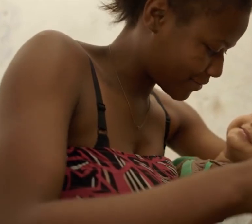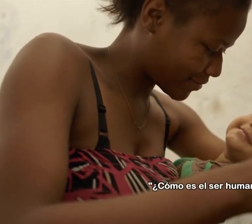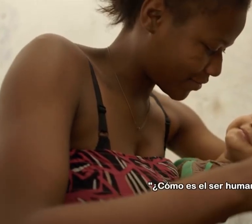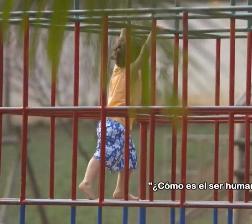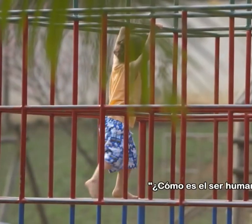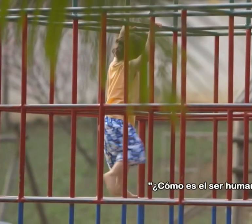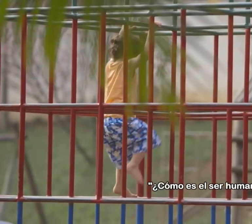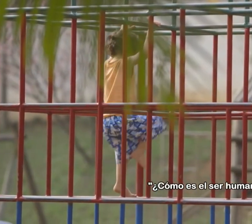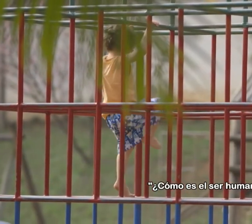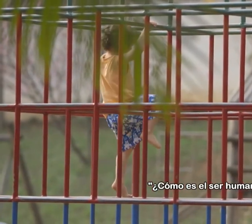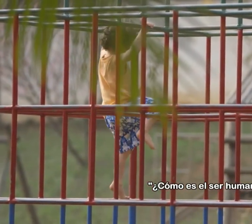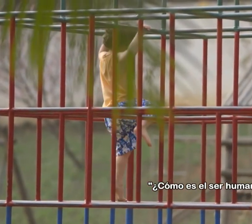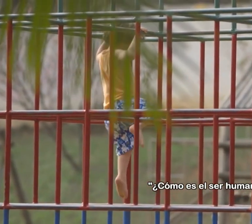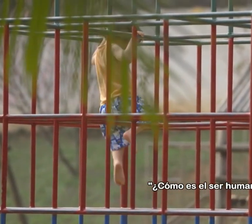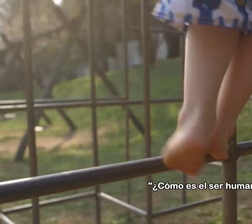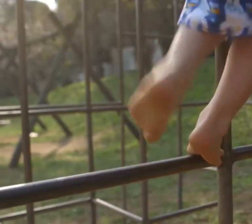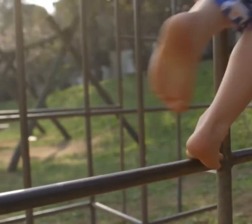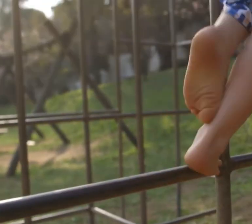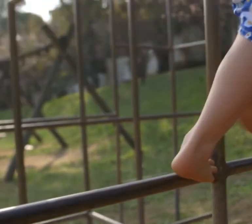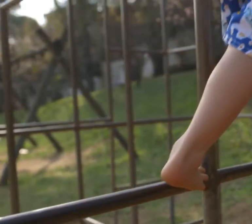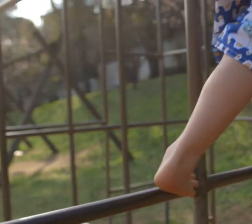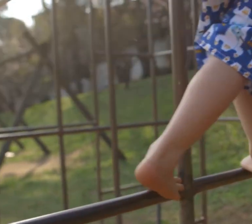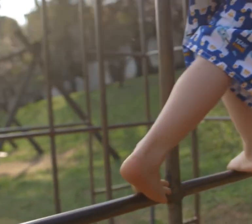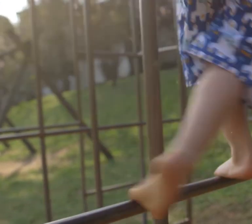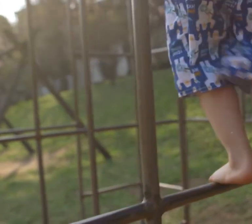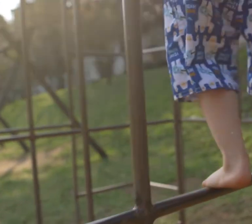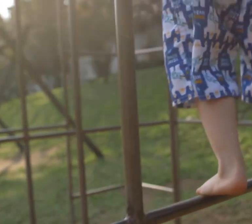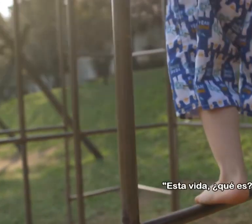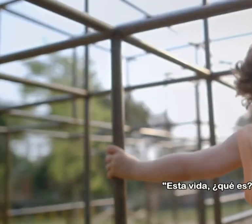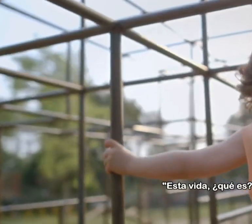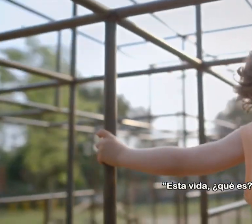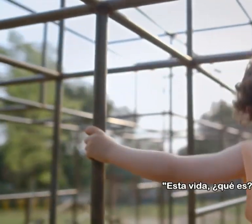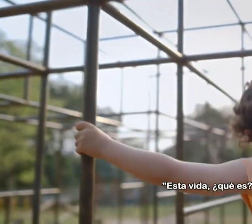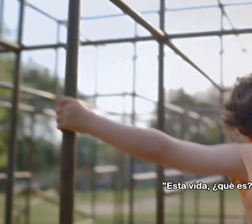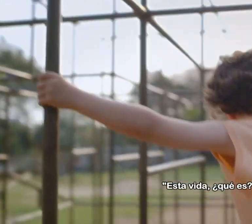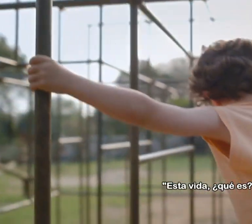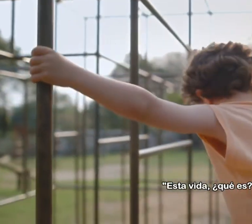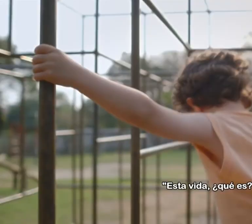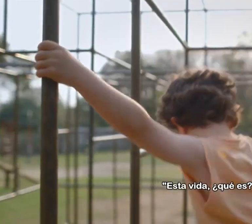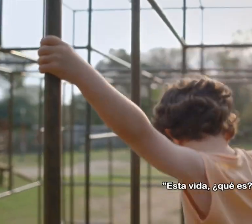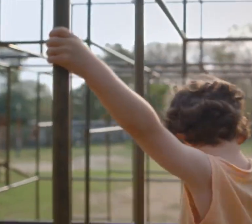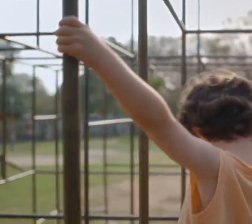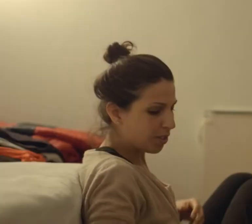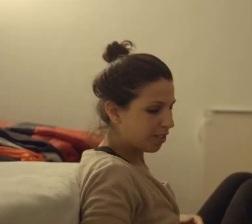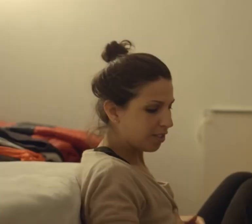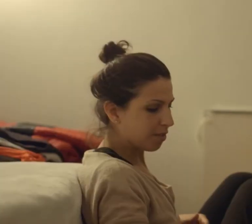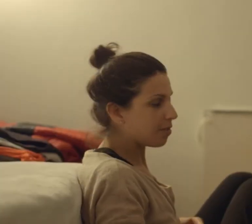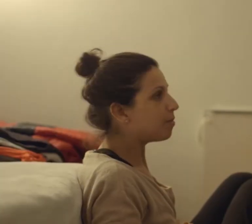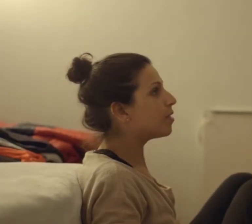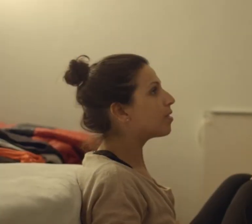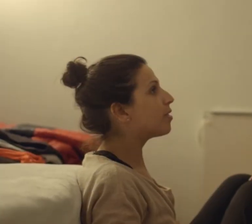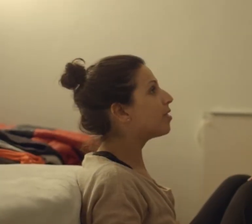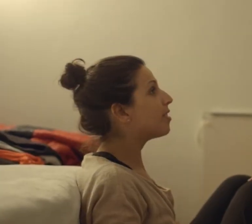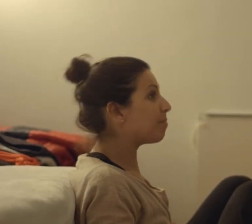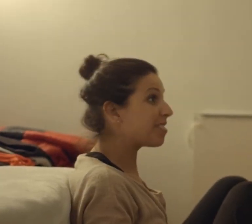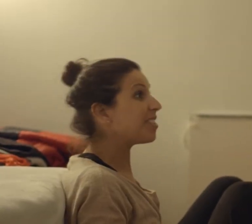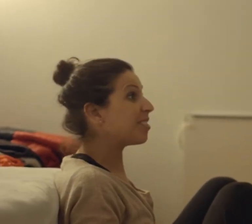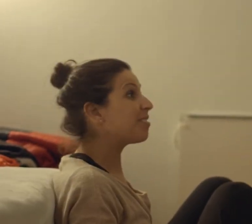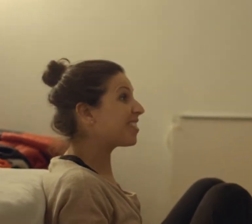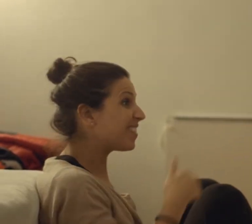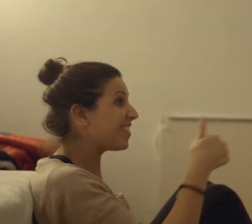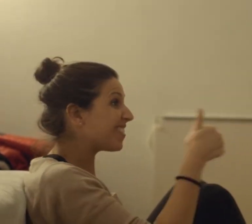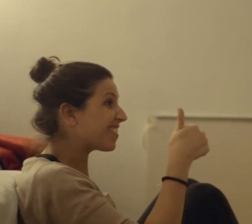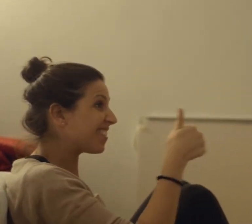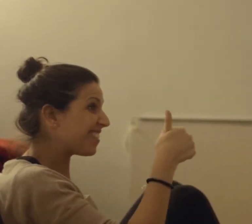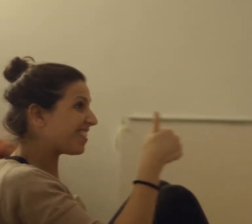¿Cómo se siente ser humano? Esta vida, ¿qué es esto? Me siento mejor. Me